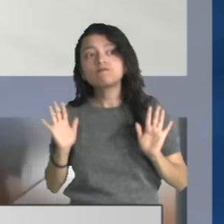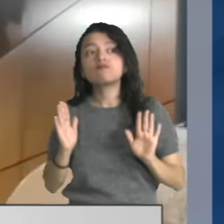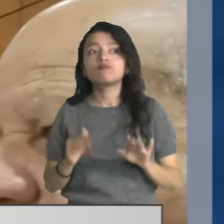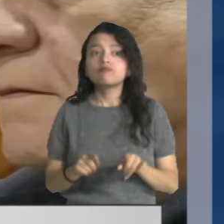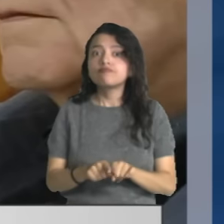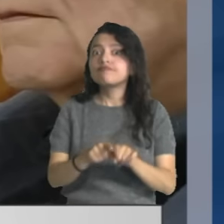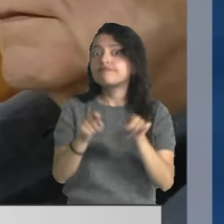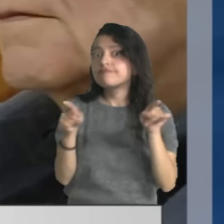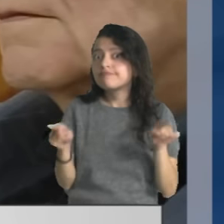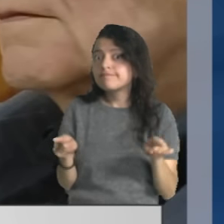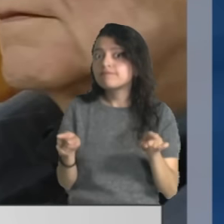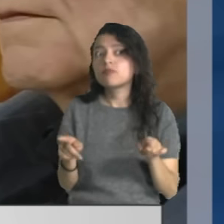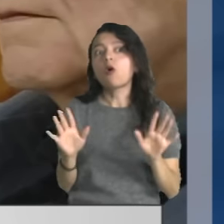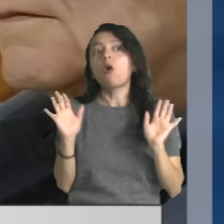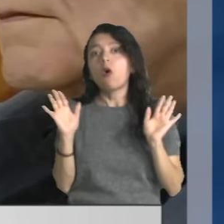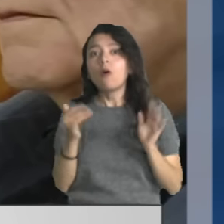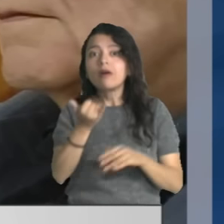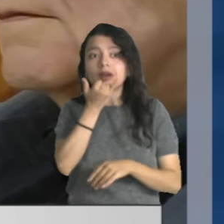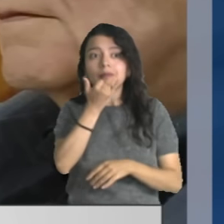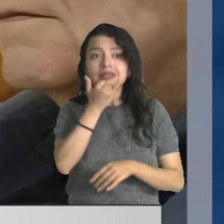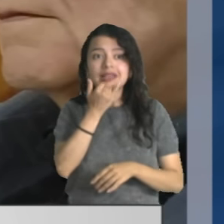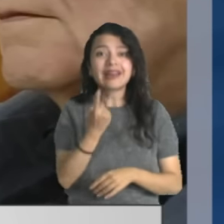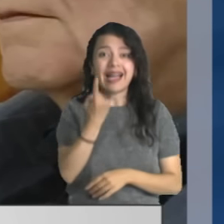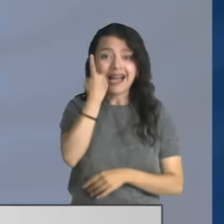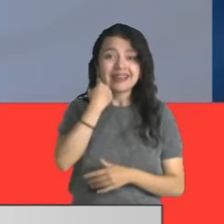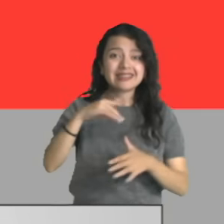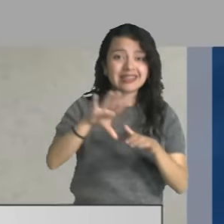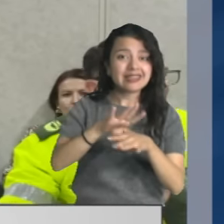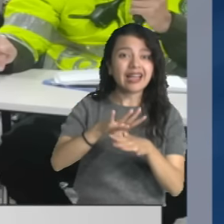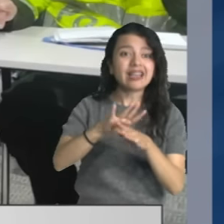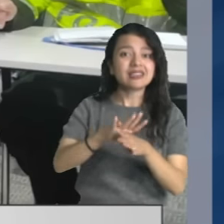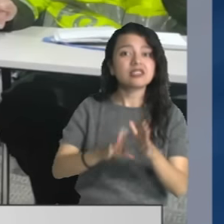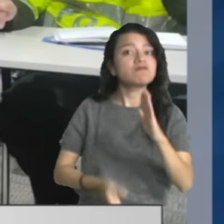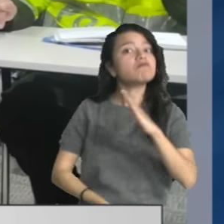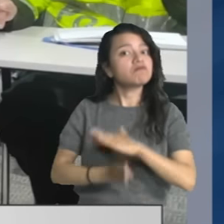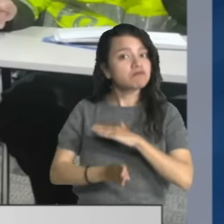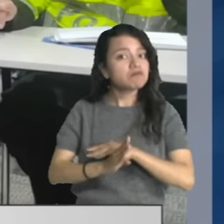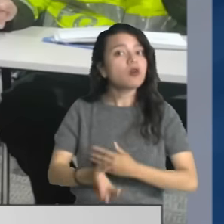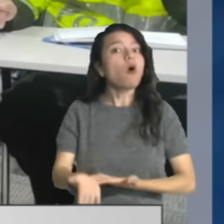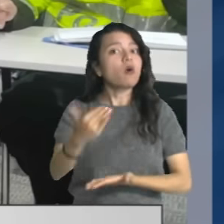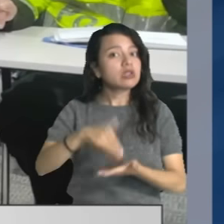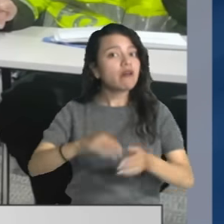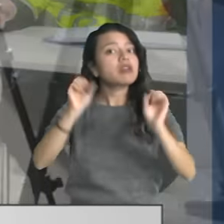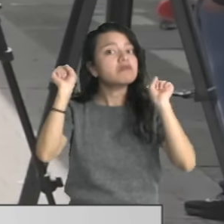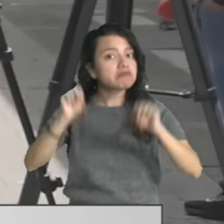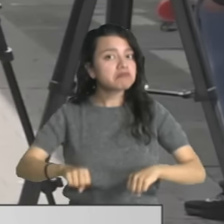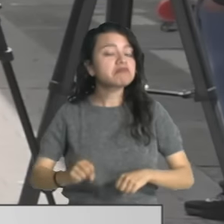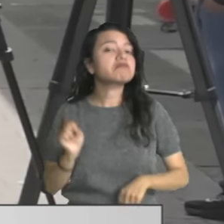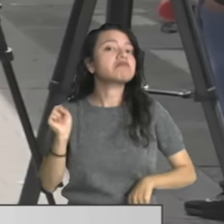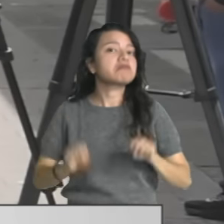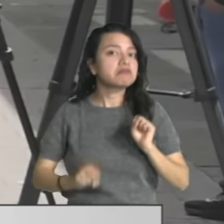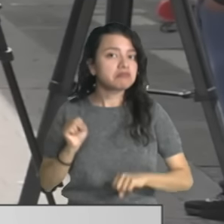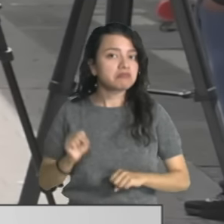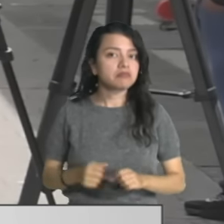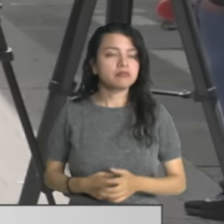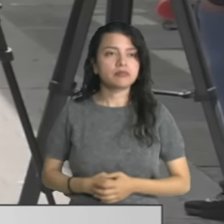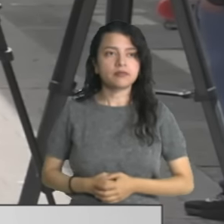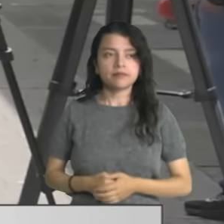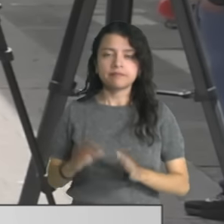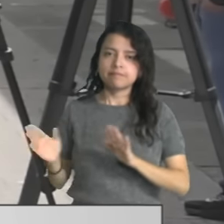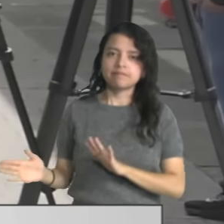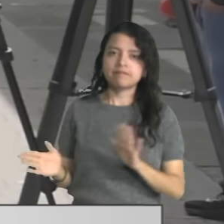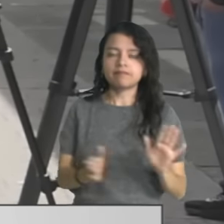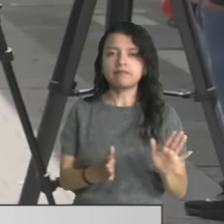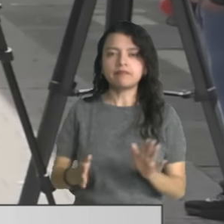entonces que vuelvan las actividades de paro como las que vivimos ayer aquí en la capital de la República en las próximas horas. Estaremos muy atentos, por supuesto, a esa información. Por lo pronto cambiamos de